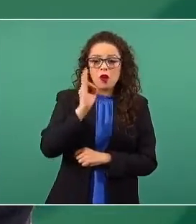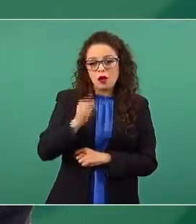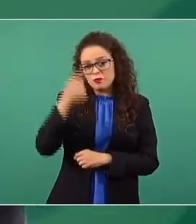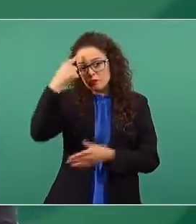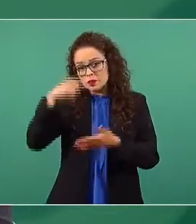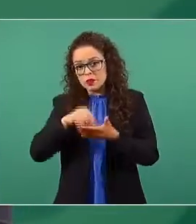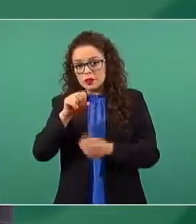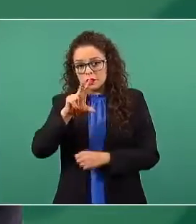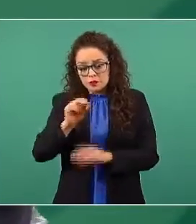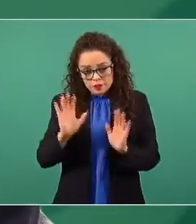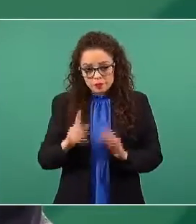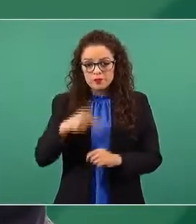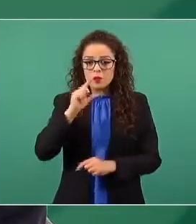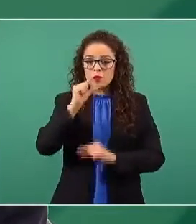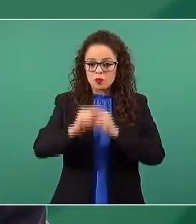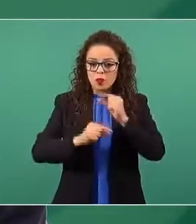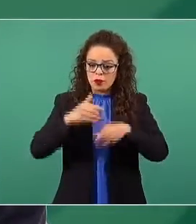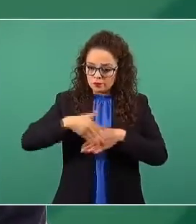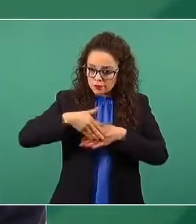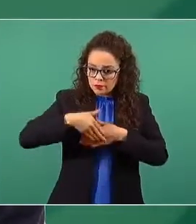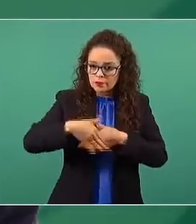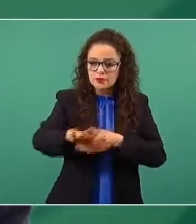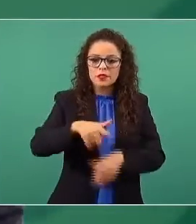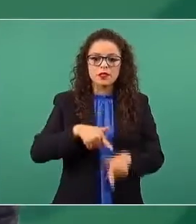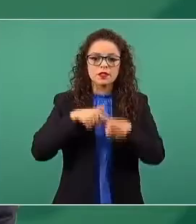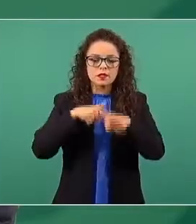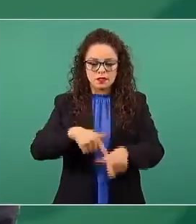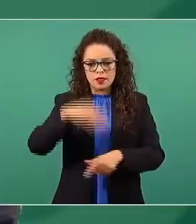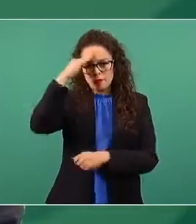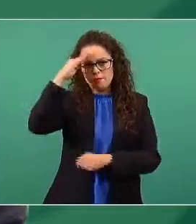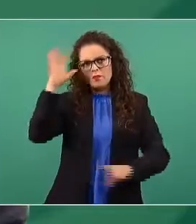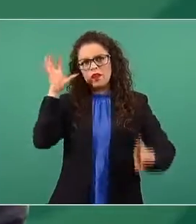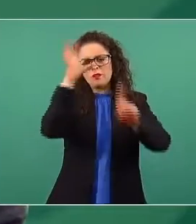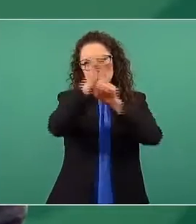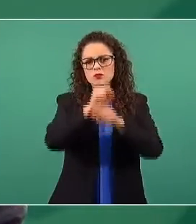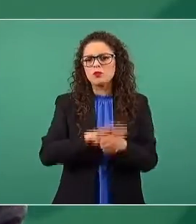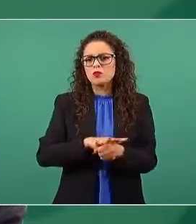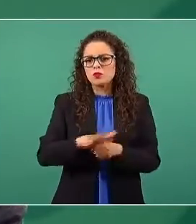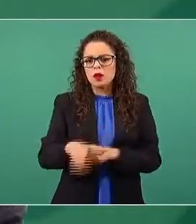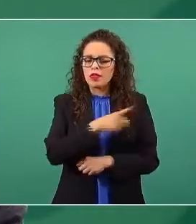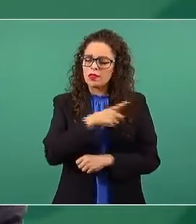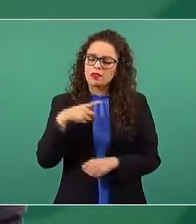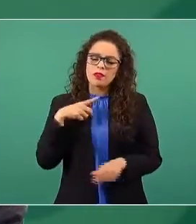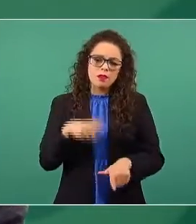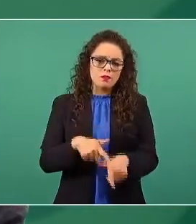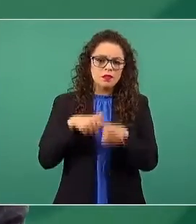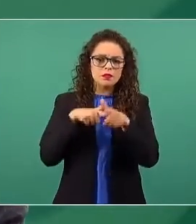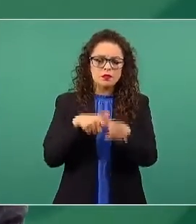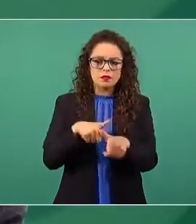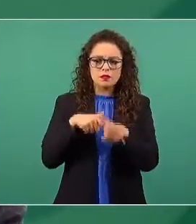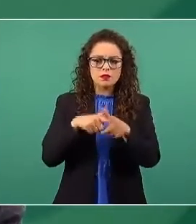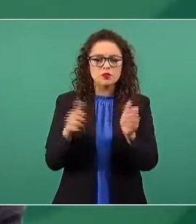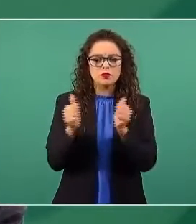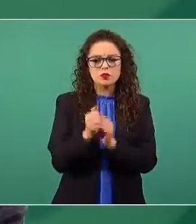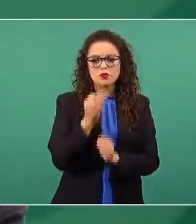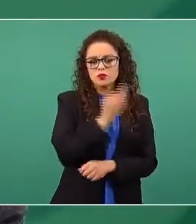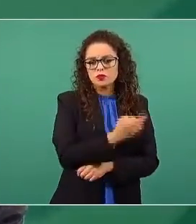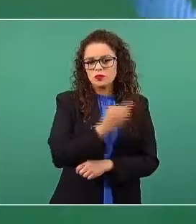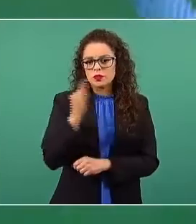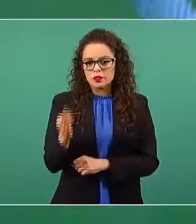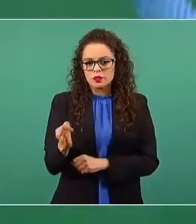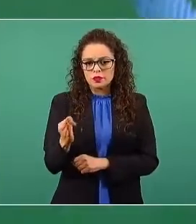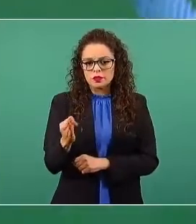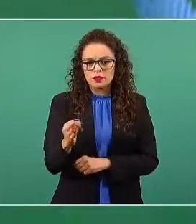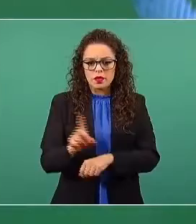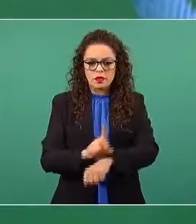estaremos avanzando y nuestra meta es lograr continuar con las fechas planteadas